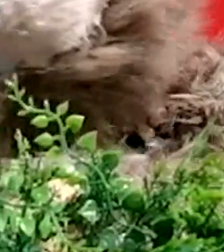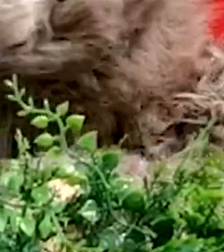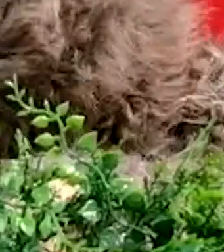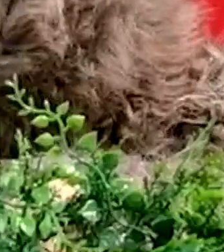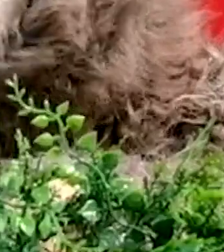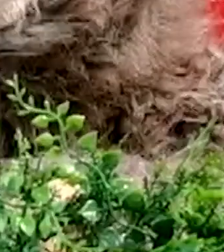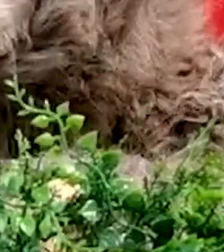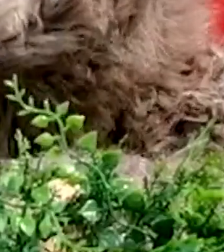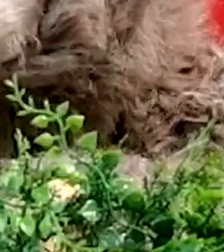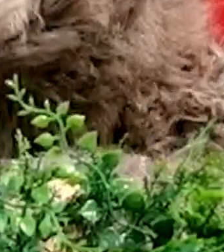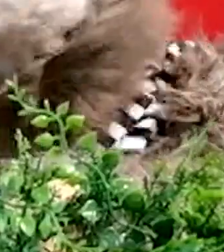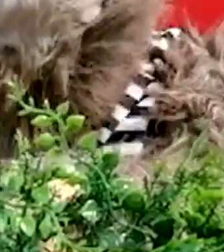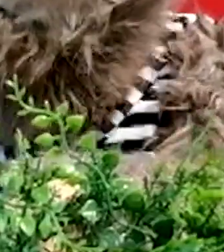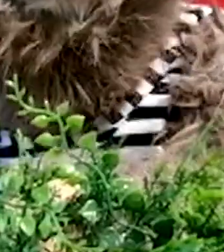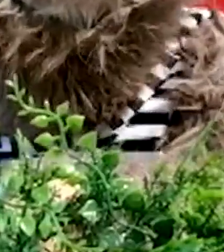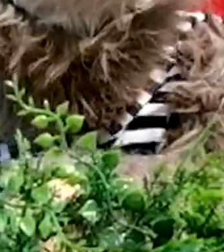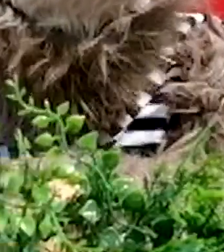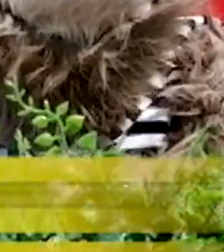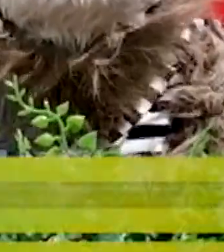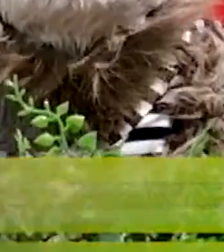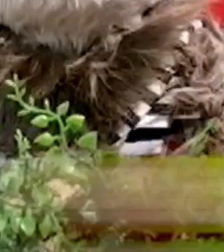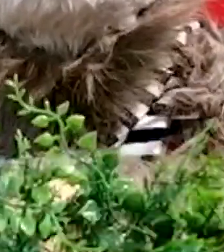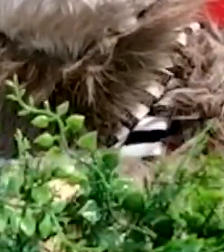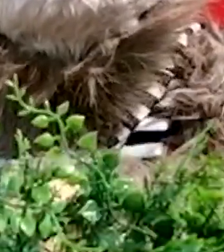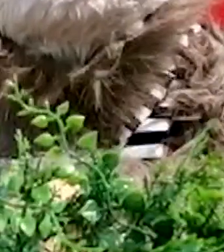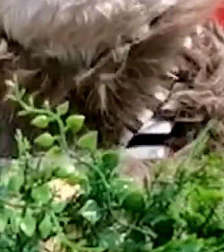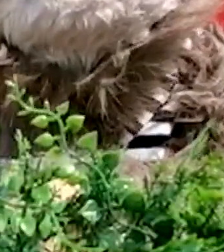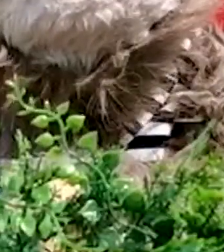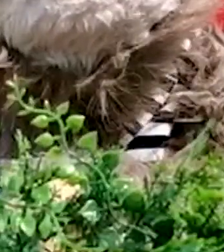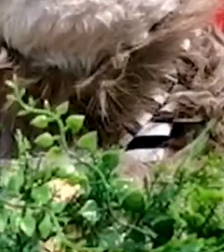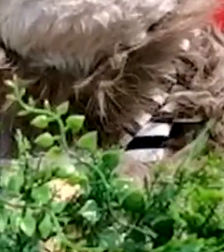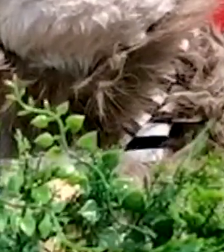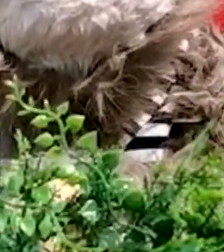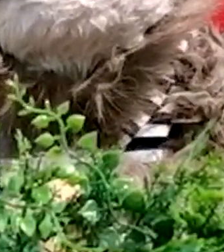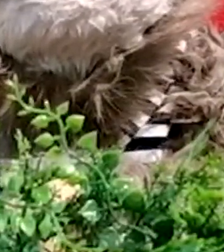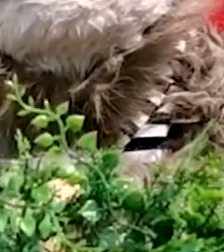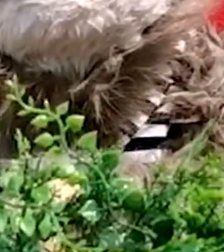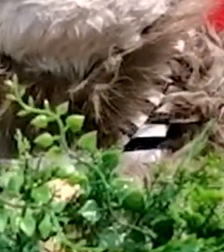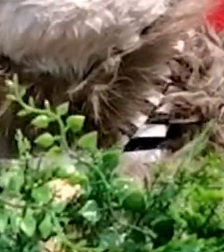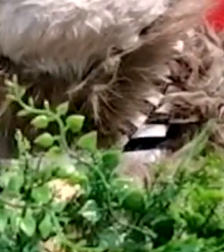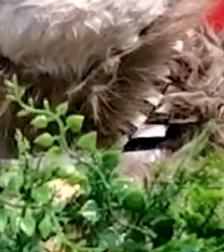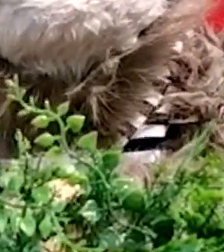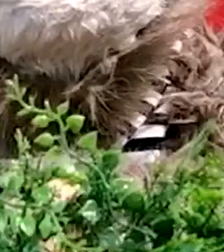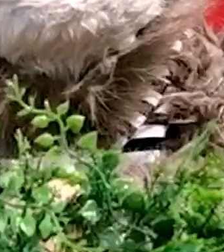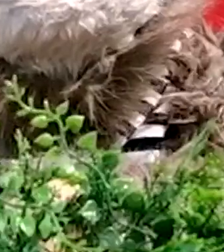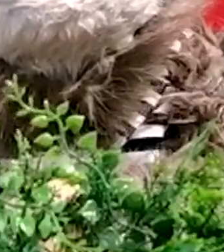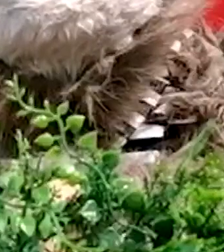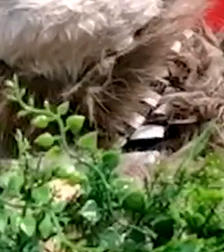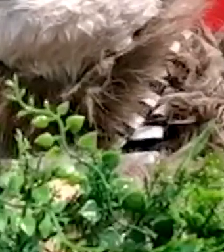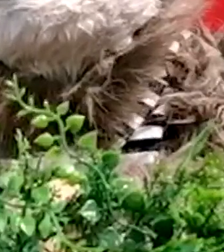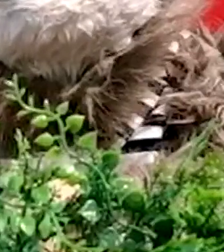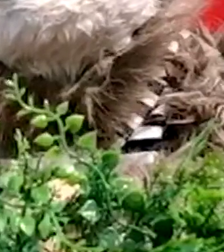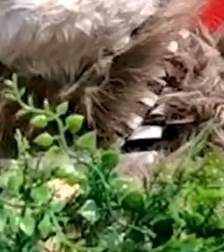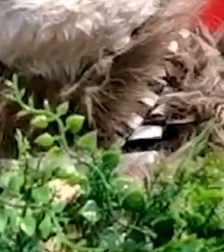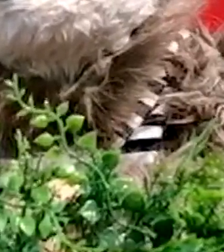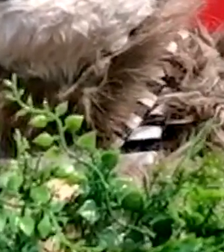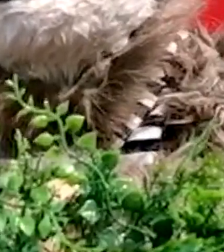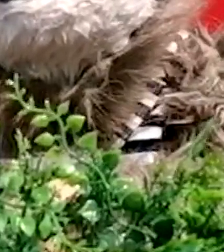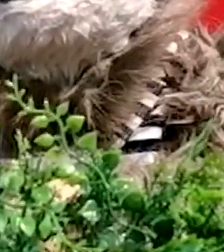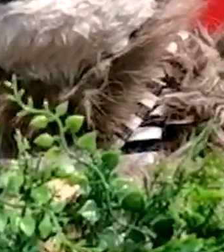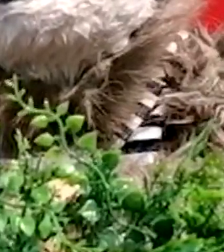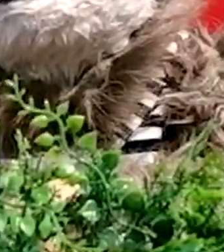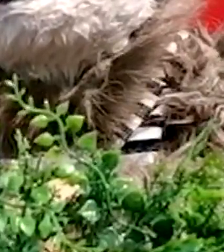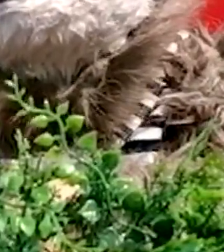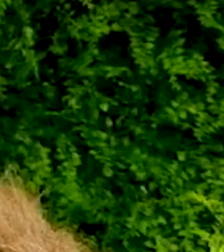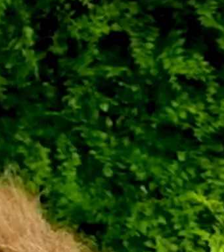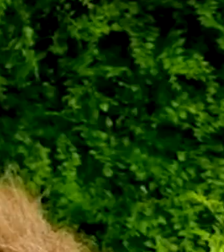duración de 15 minutos y aunque muy rara vez se extiende a más de 200 metros de profundidad, se han reportado buceos a más de